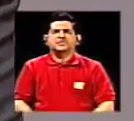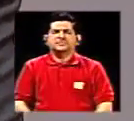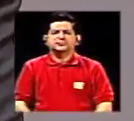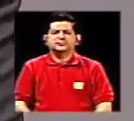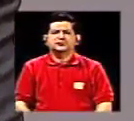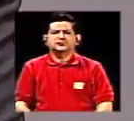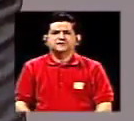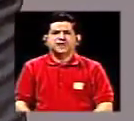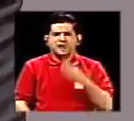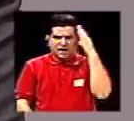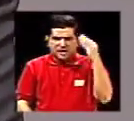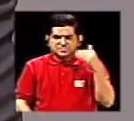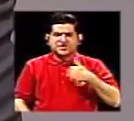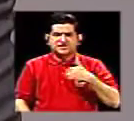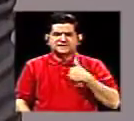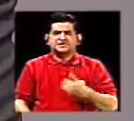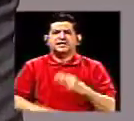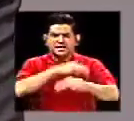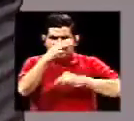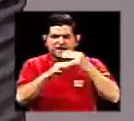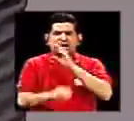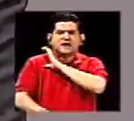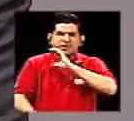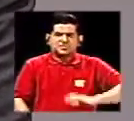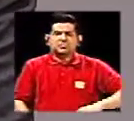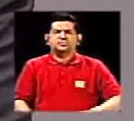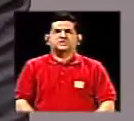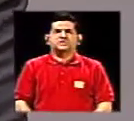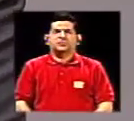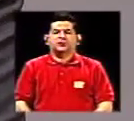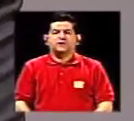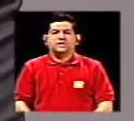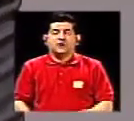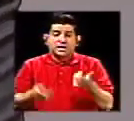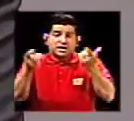experiencia que tiene que ver con el mundo cristiano, de los padres